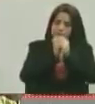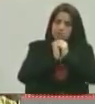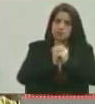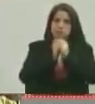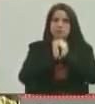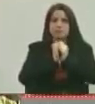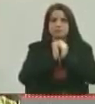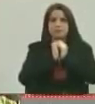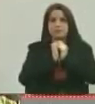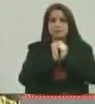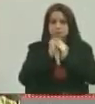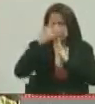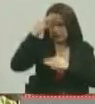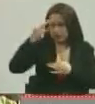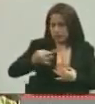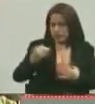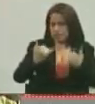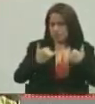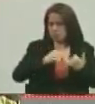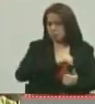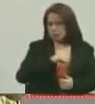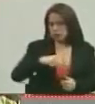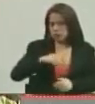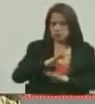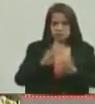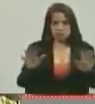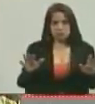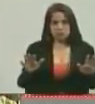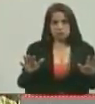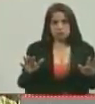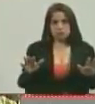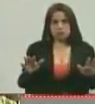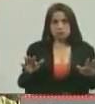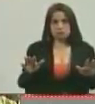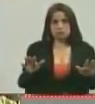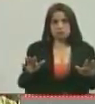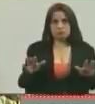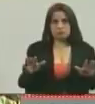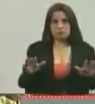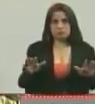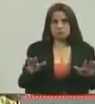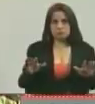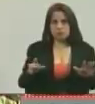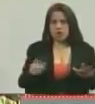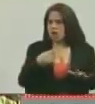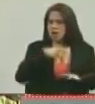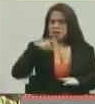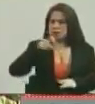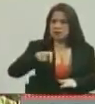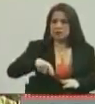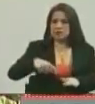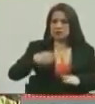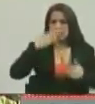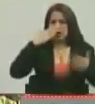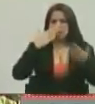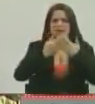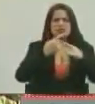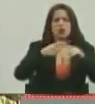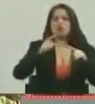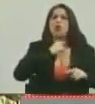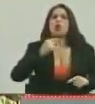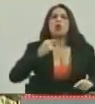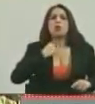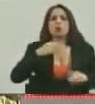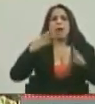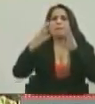en su propia creencia y hablan la gente no necesita interlocutores para hablar con dios digo yo no